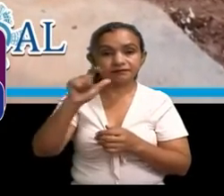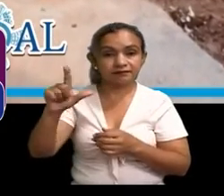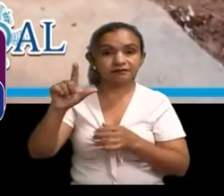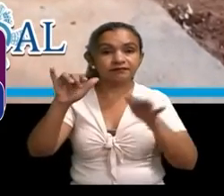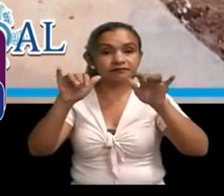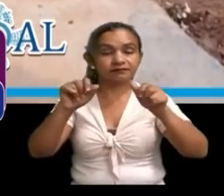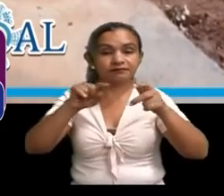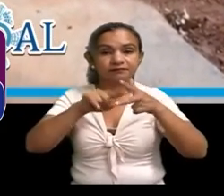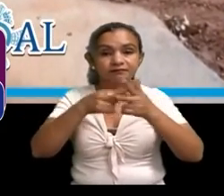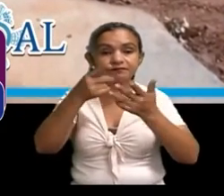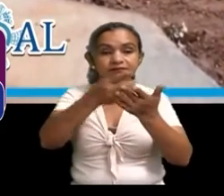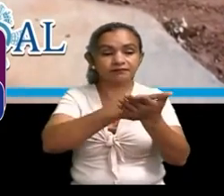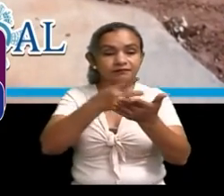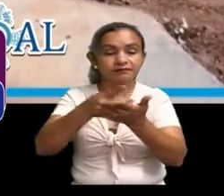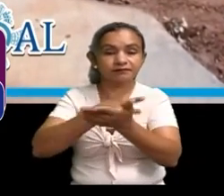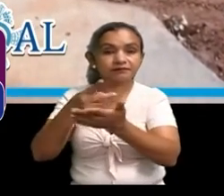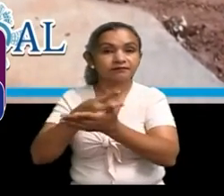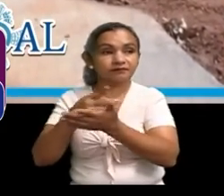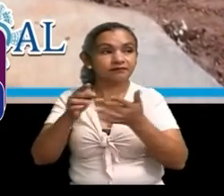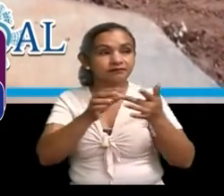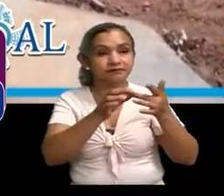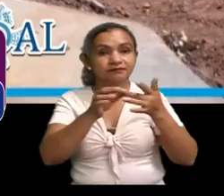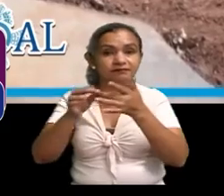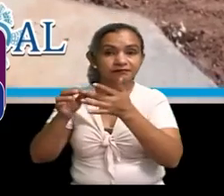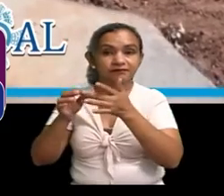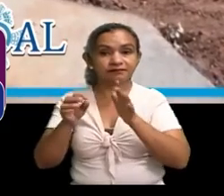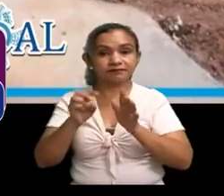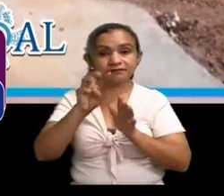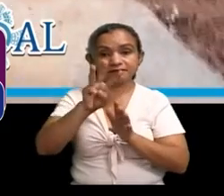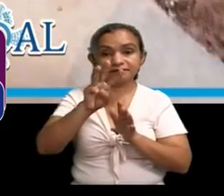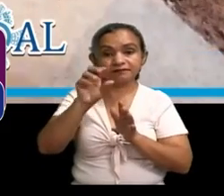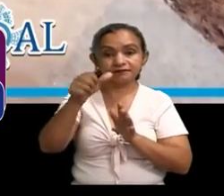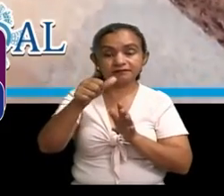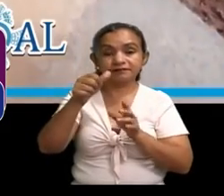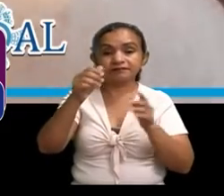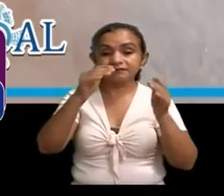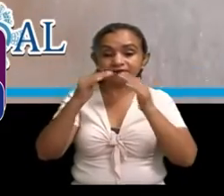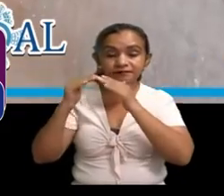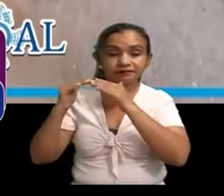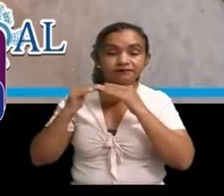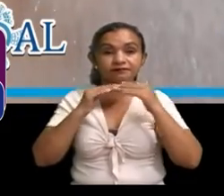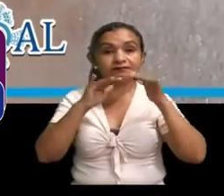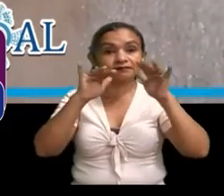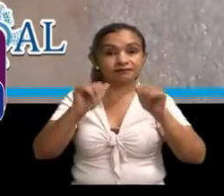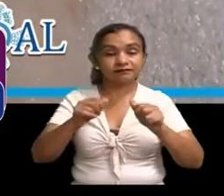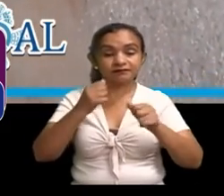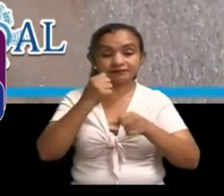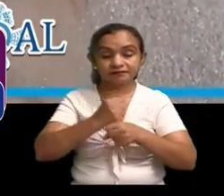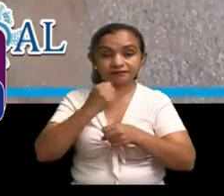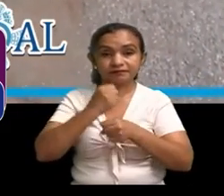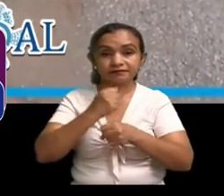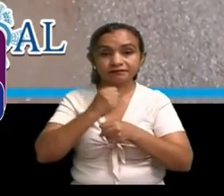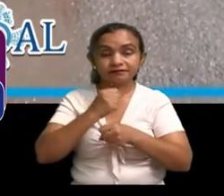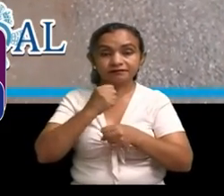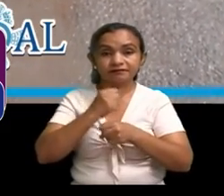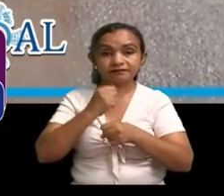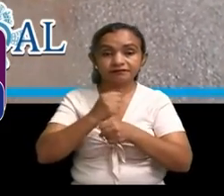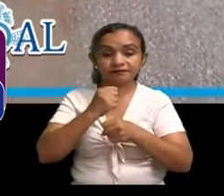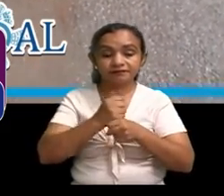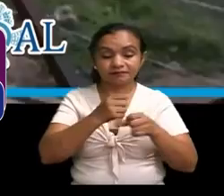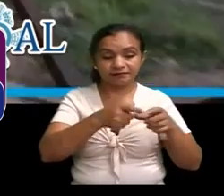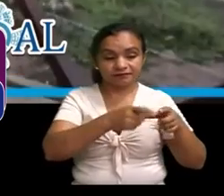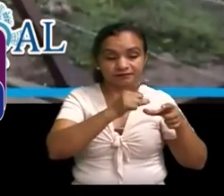con esos proyectos, grandes proyectos. Acal anda por 36 ciudades que está trabajando el sistema de